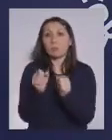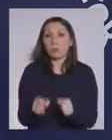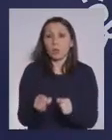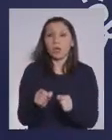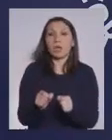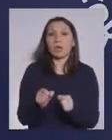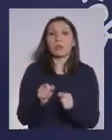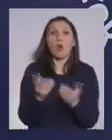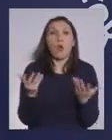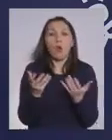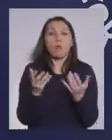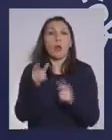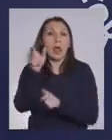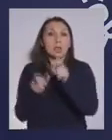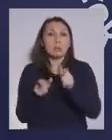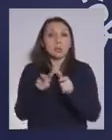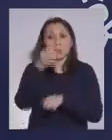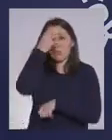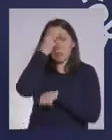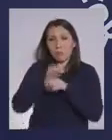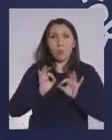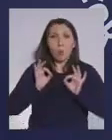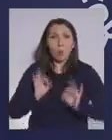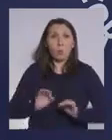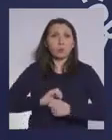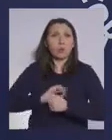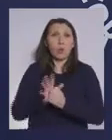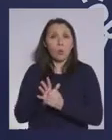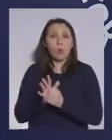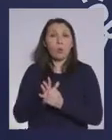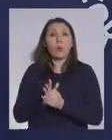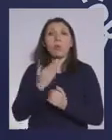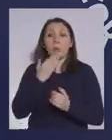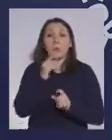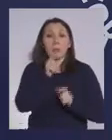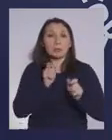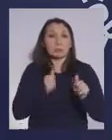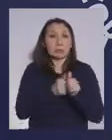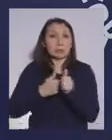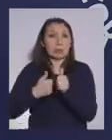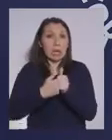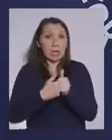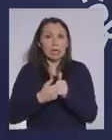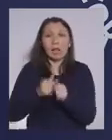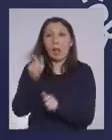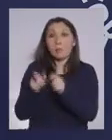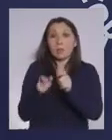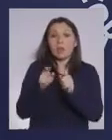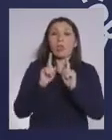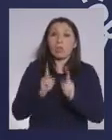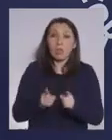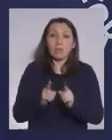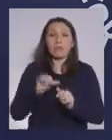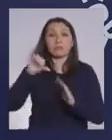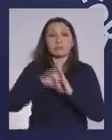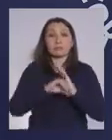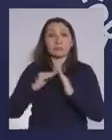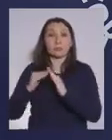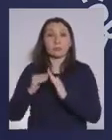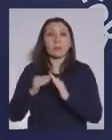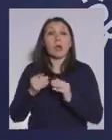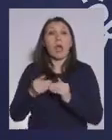y la forma de que las personas que sean kobe dispositivo y los contactos estrechos y las personas que deben mantener cuarentena